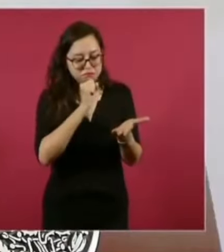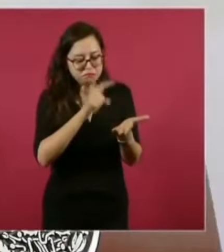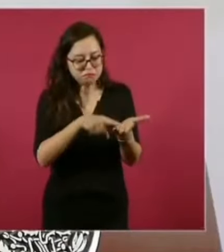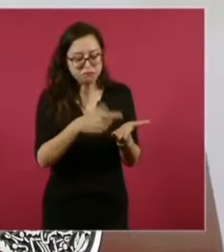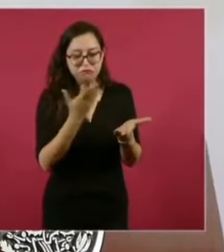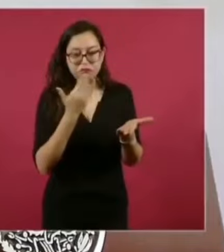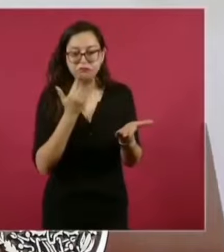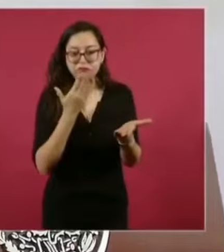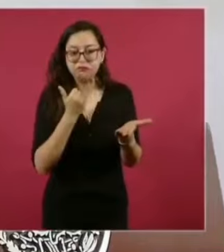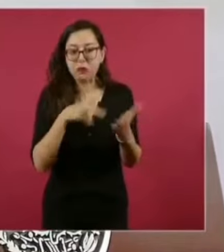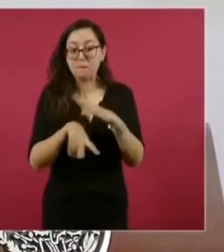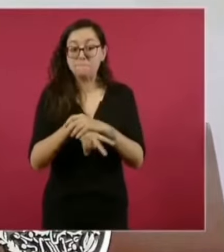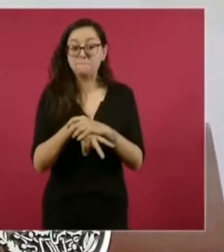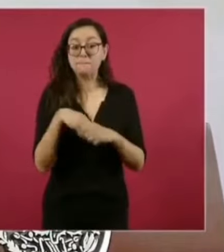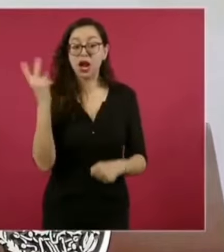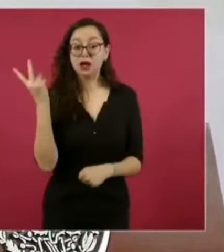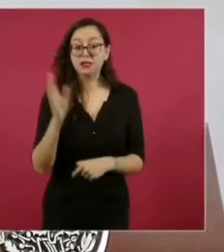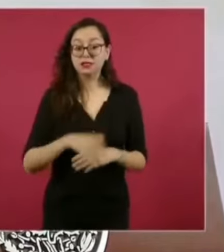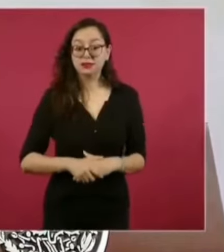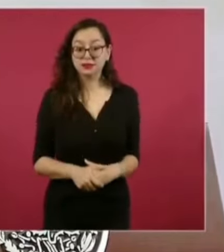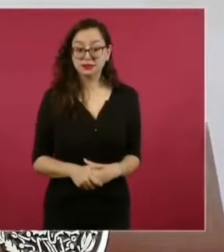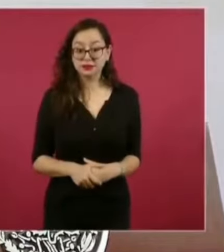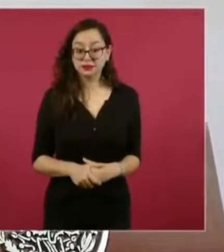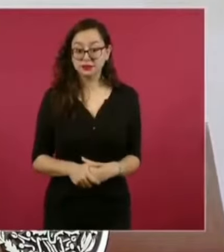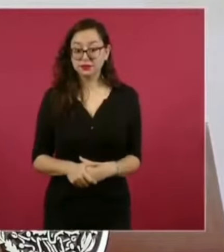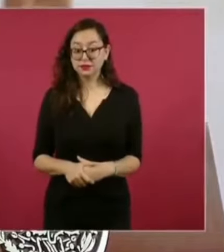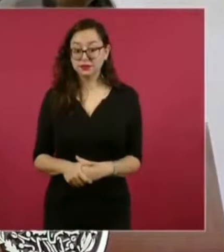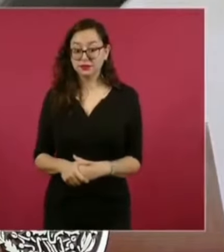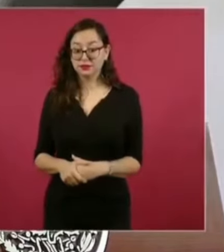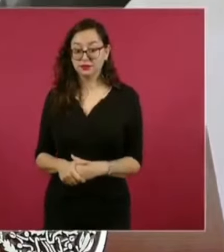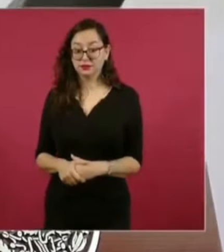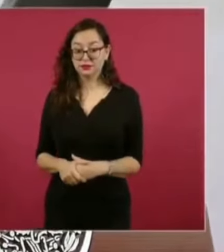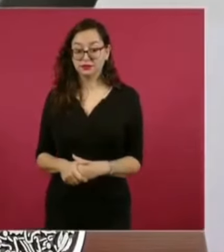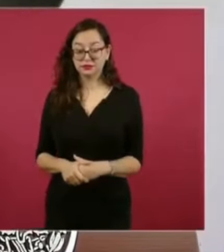no